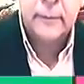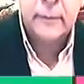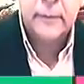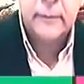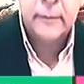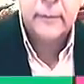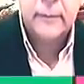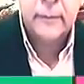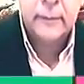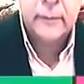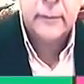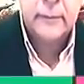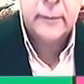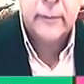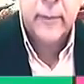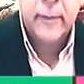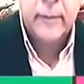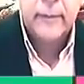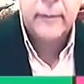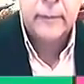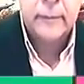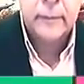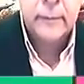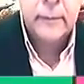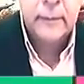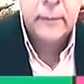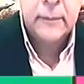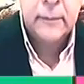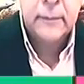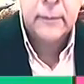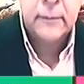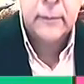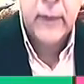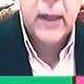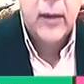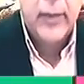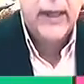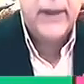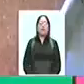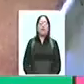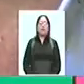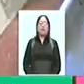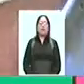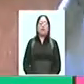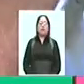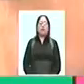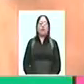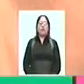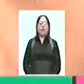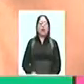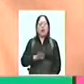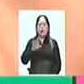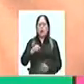también para el Instituto Boliviano de Comercio Exterior? ¿Recibieron alguna ayuda también? Mire,